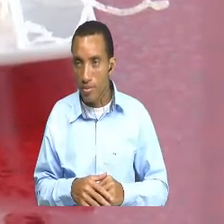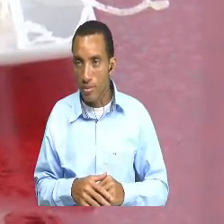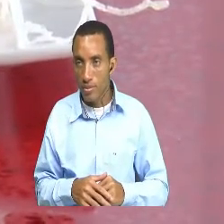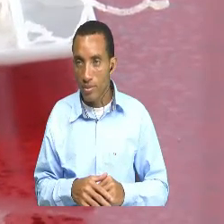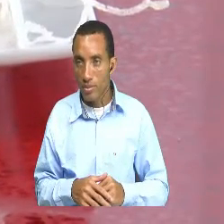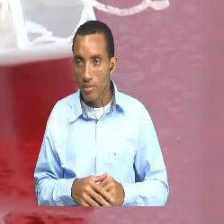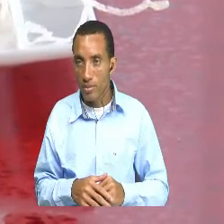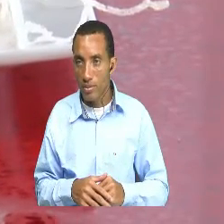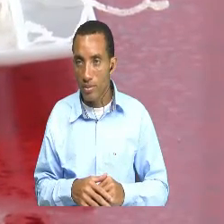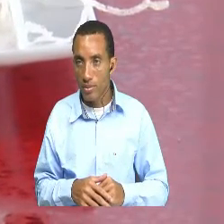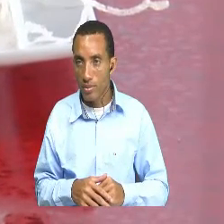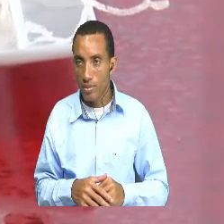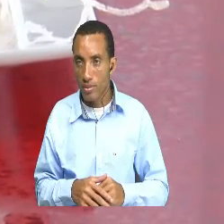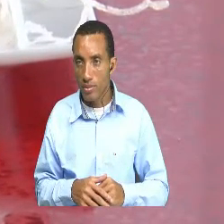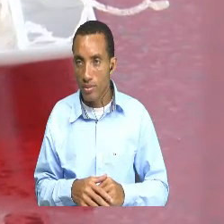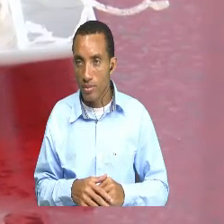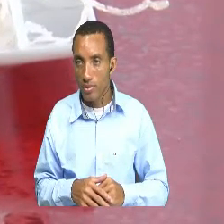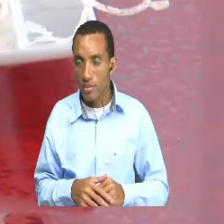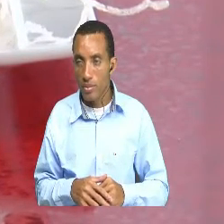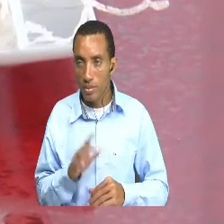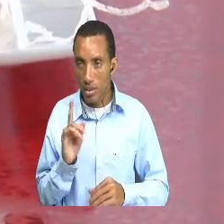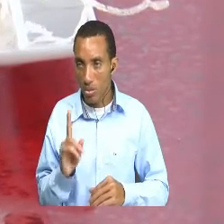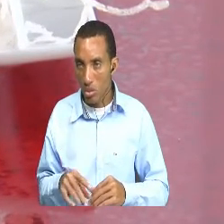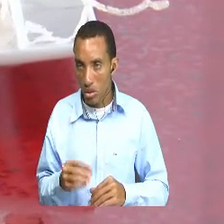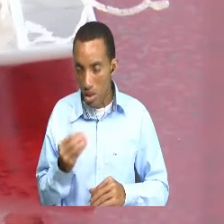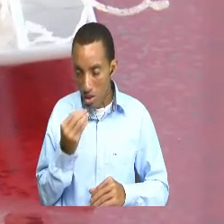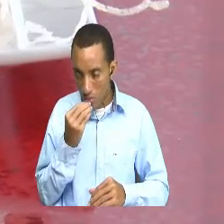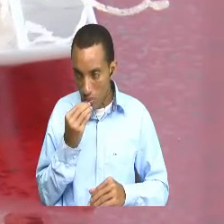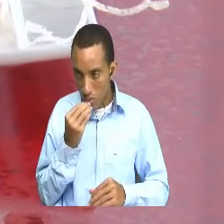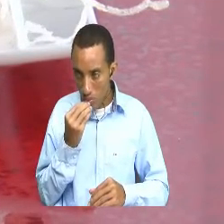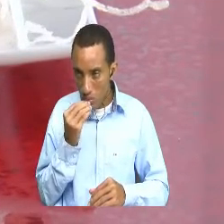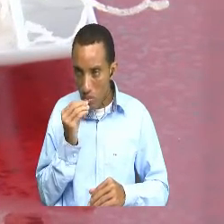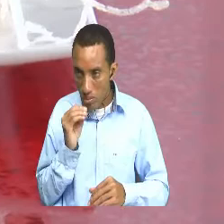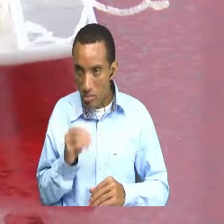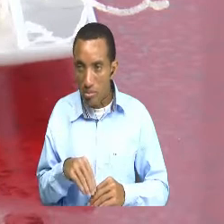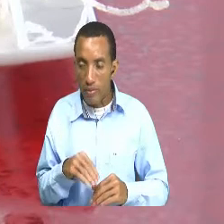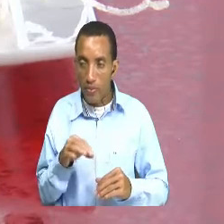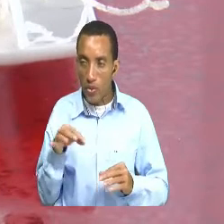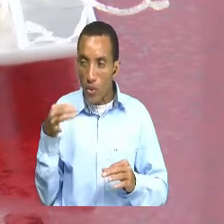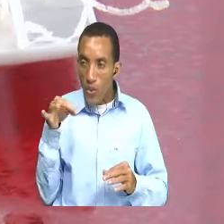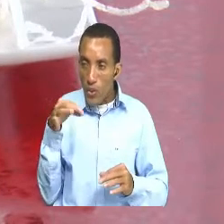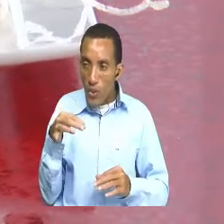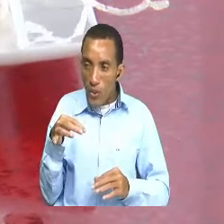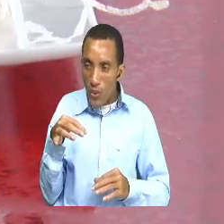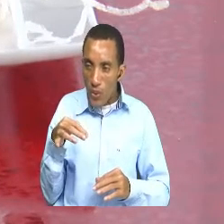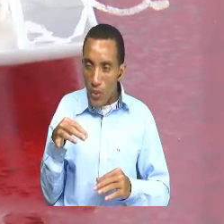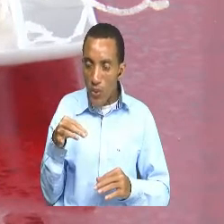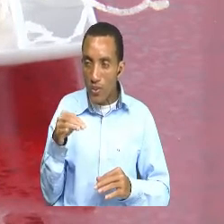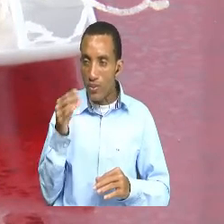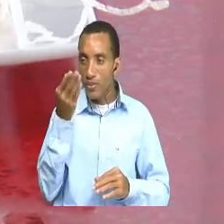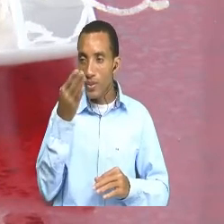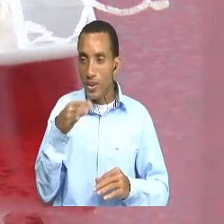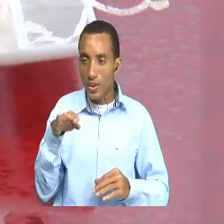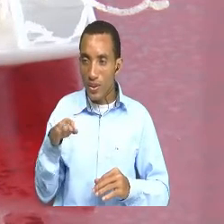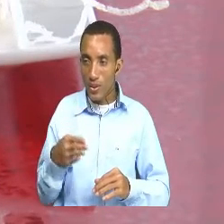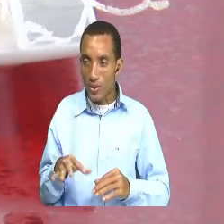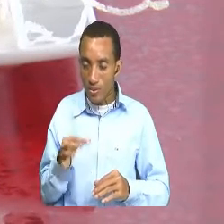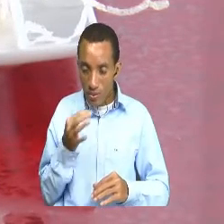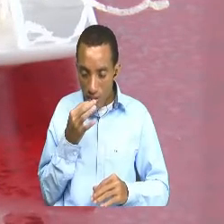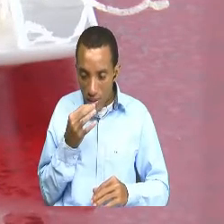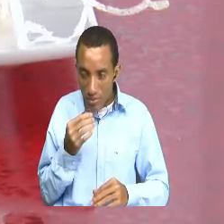si esta unidad es comestible es muy rica si mucha gente